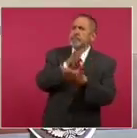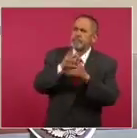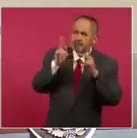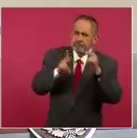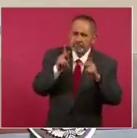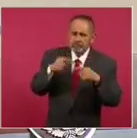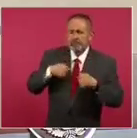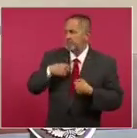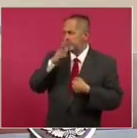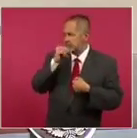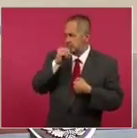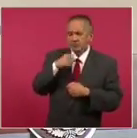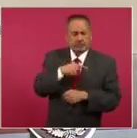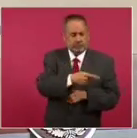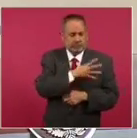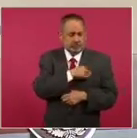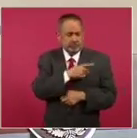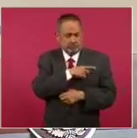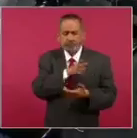a verlo.